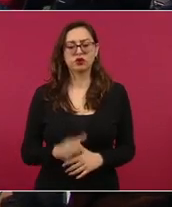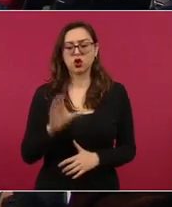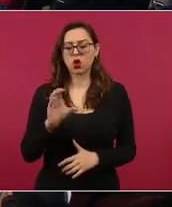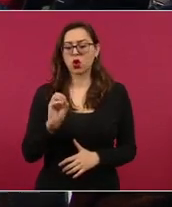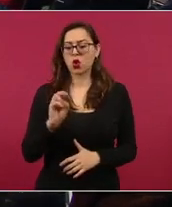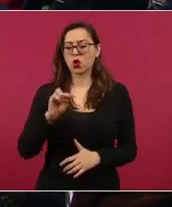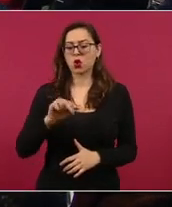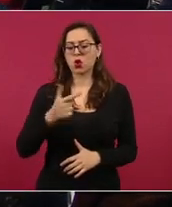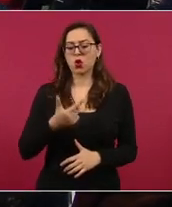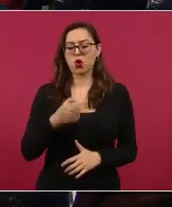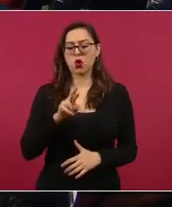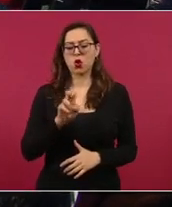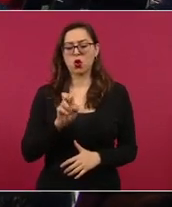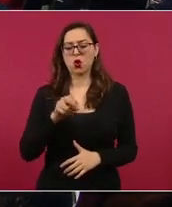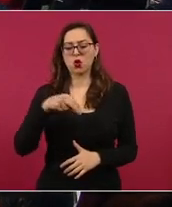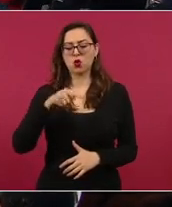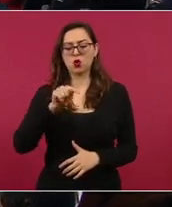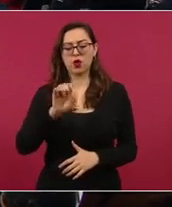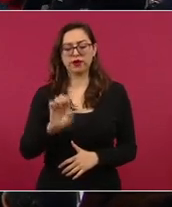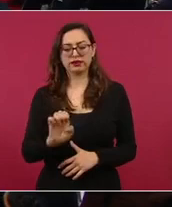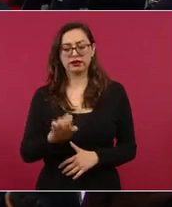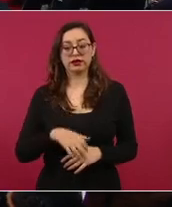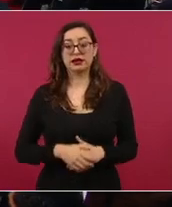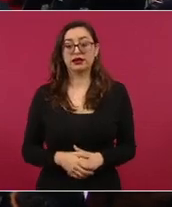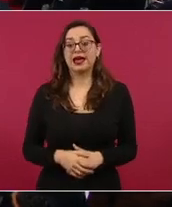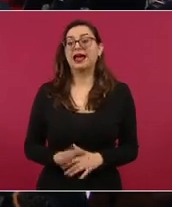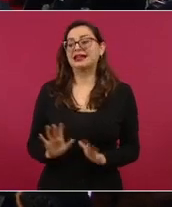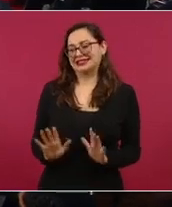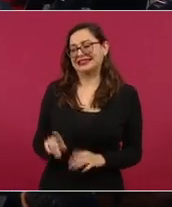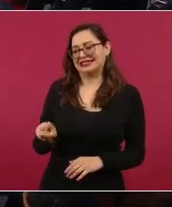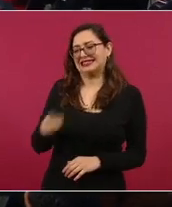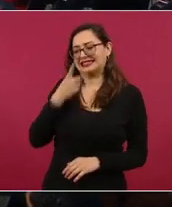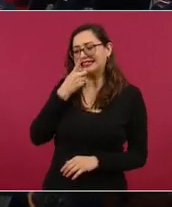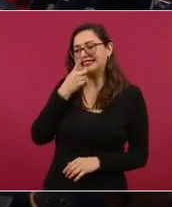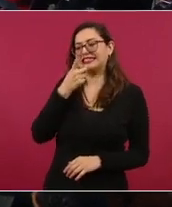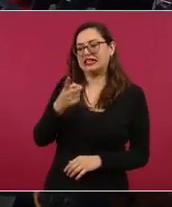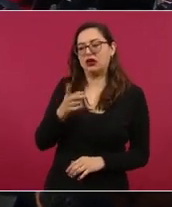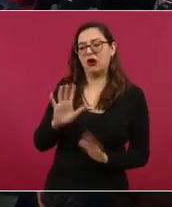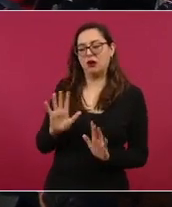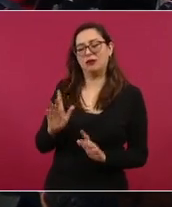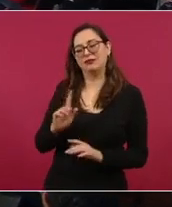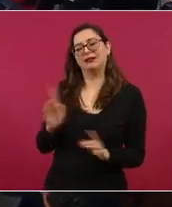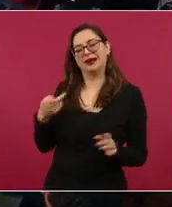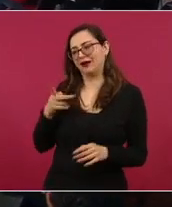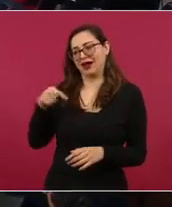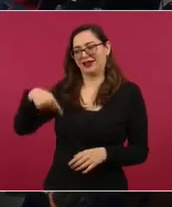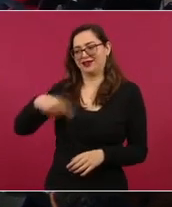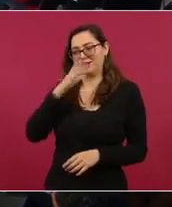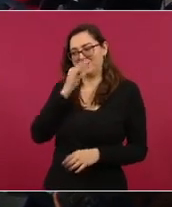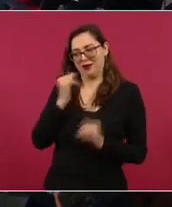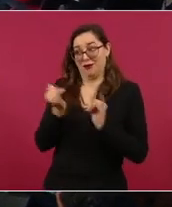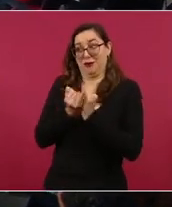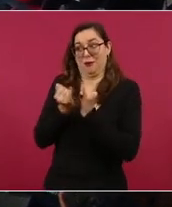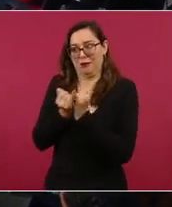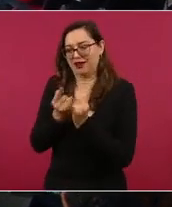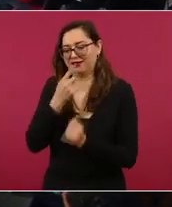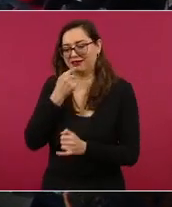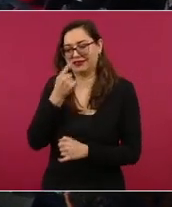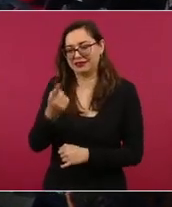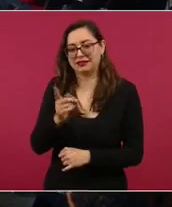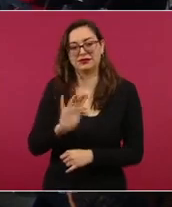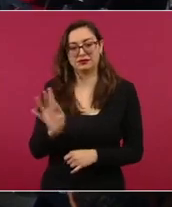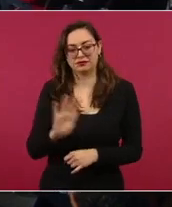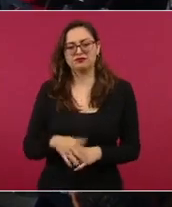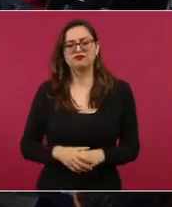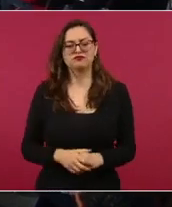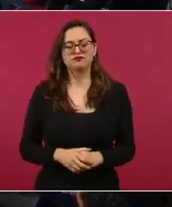Sí, pero no dijo, acá no es sensato, es consecuente o congruente, que sensato es otra cosa,